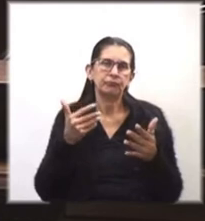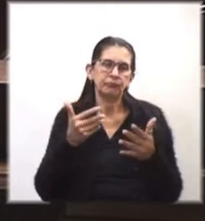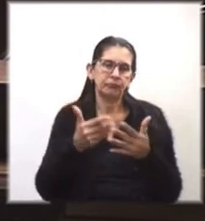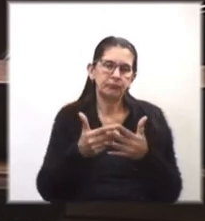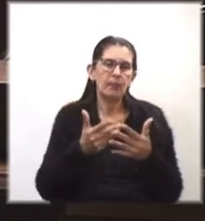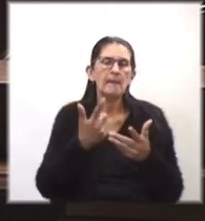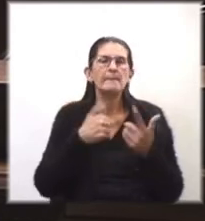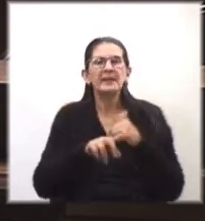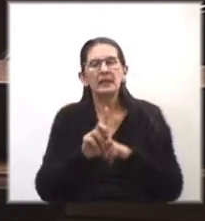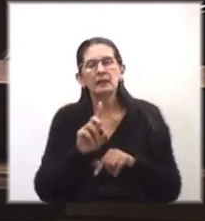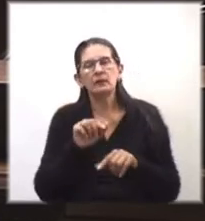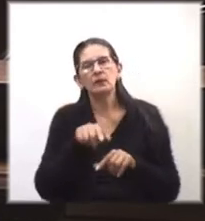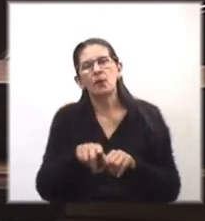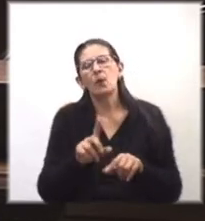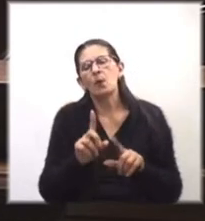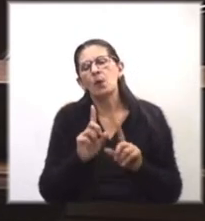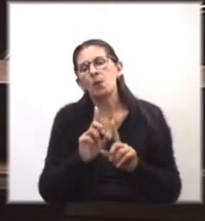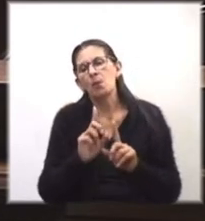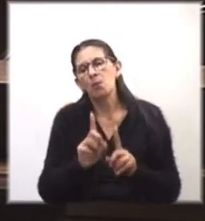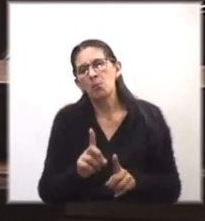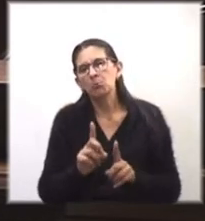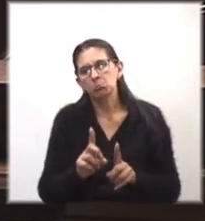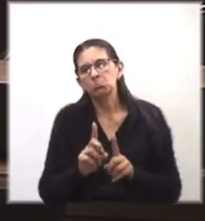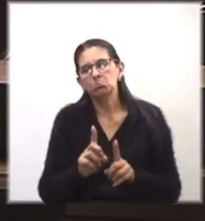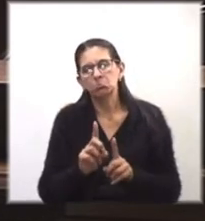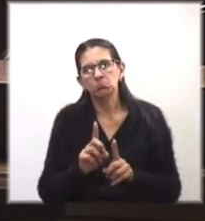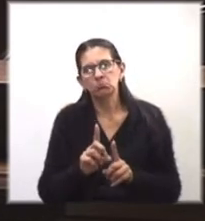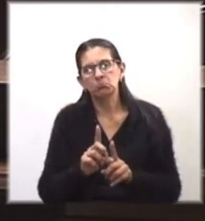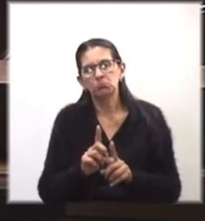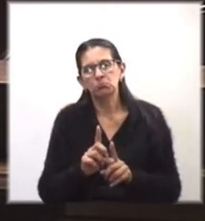pero sin embargo seguía siendo